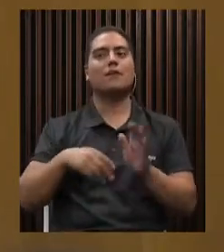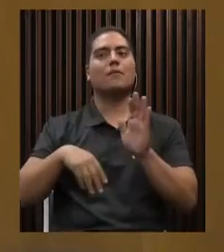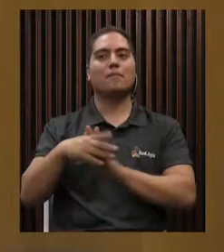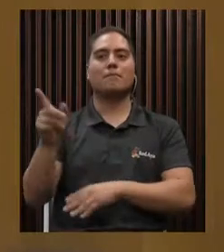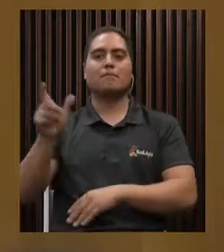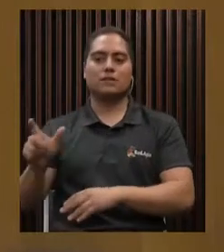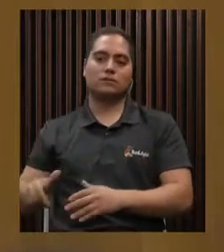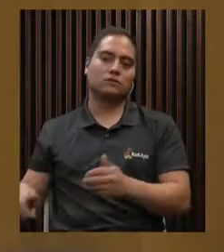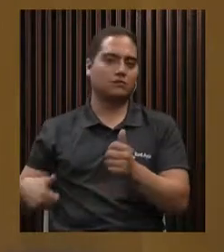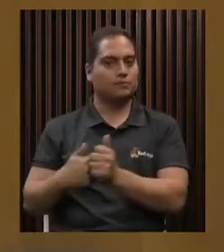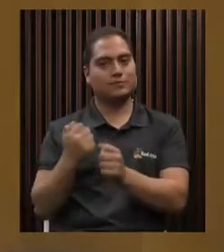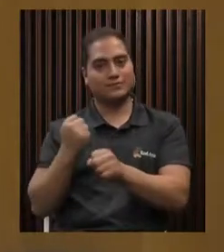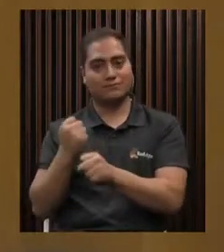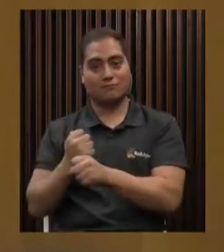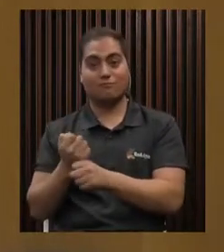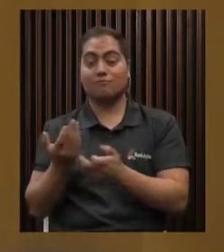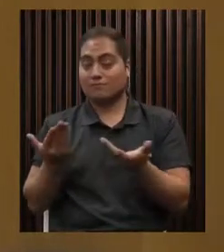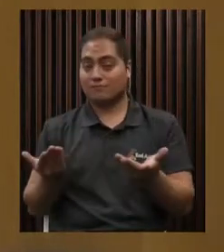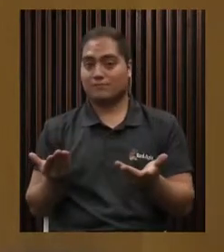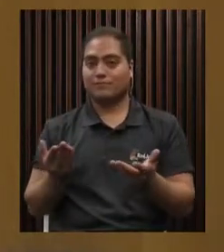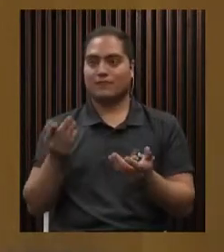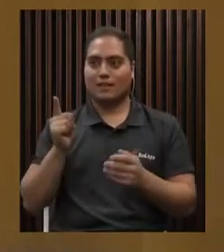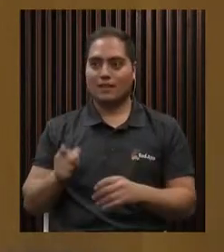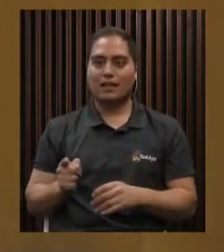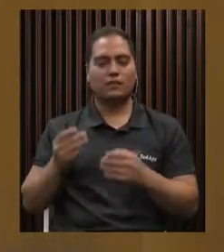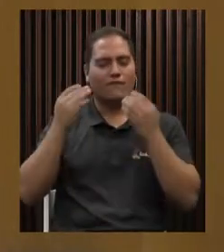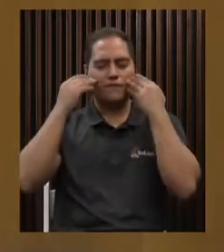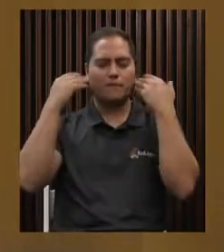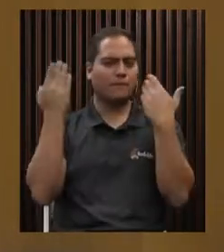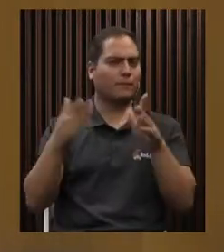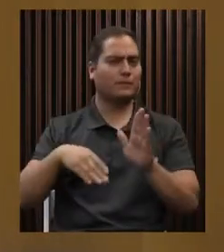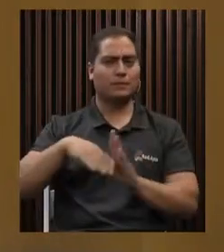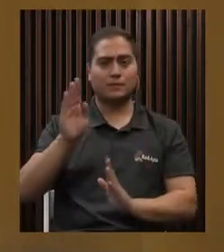y la verdad es que esto resultó totalmente beneficioso